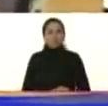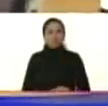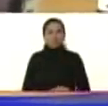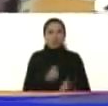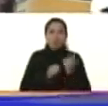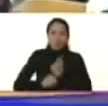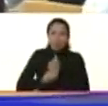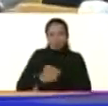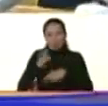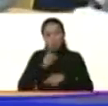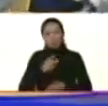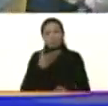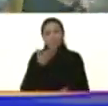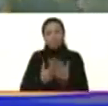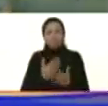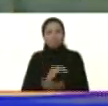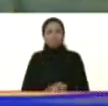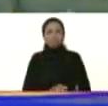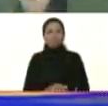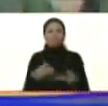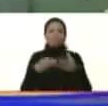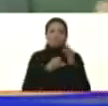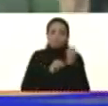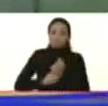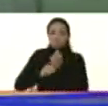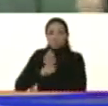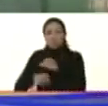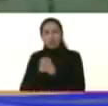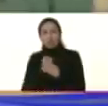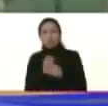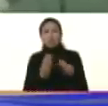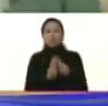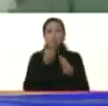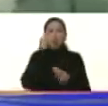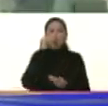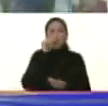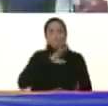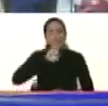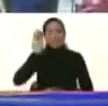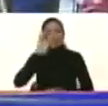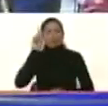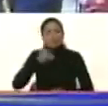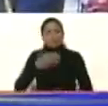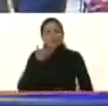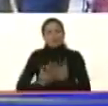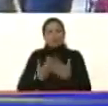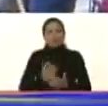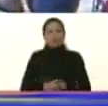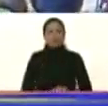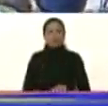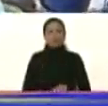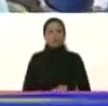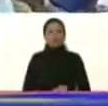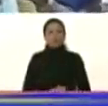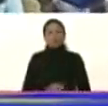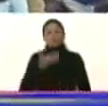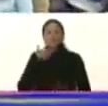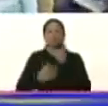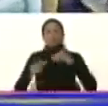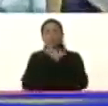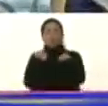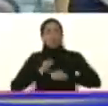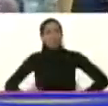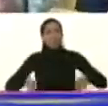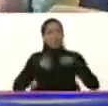Le doy las gracias a la clase obrera venezolana y a los hombres de la patria. Le doy las gracias a la Fuerza